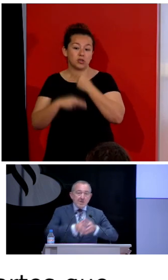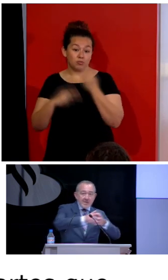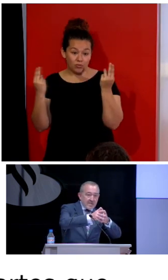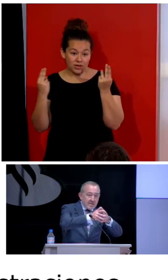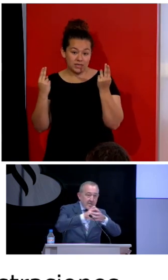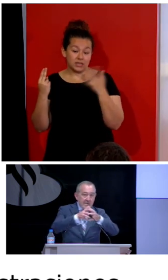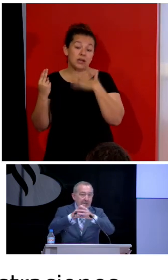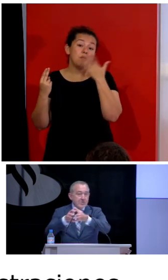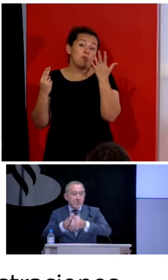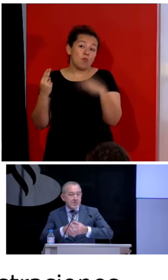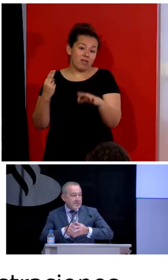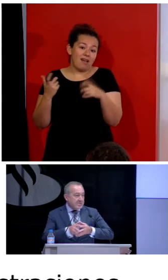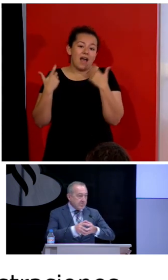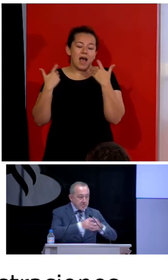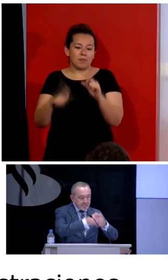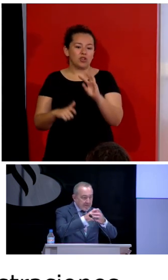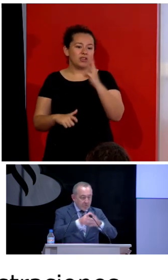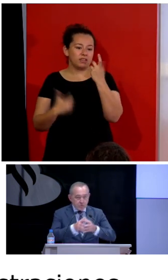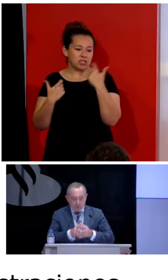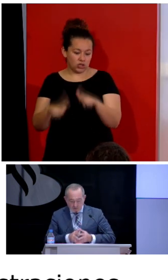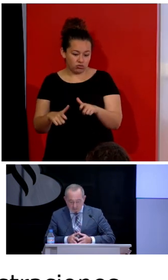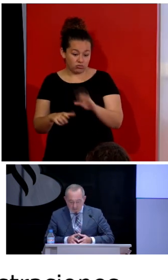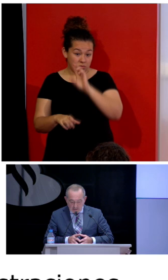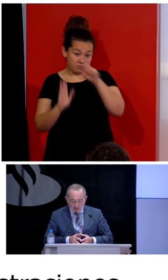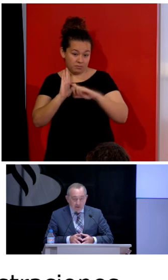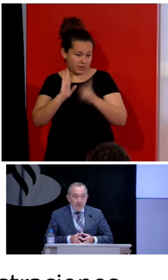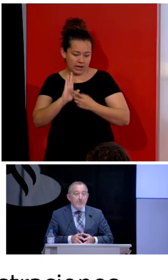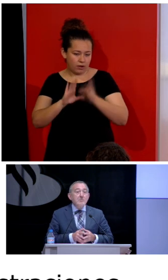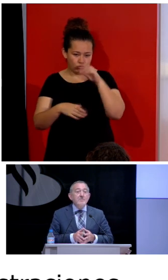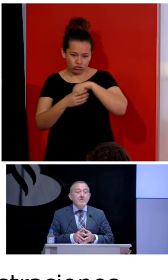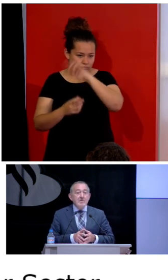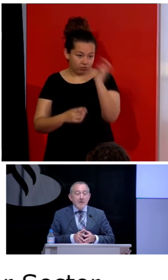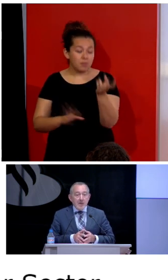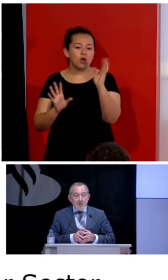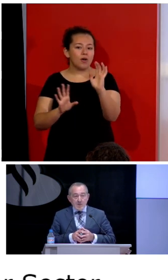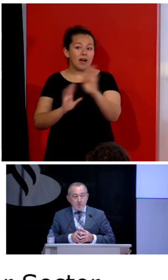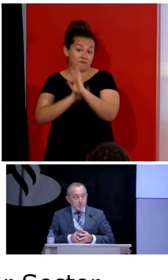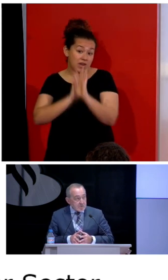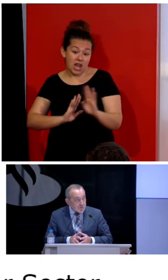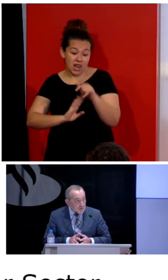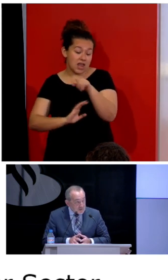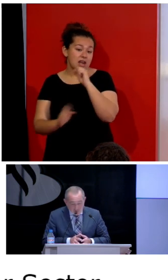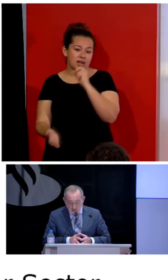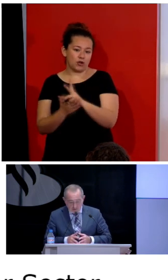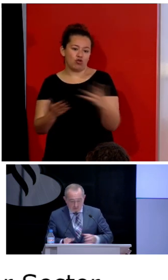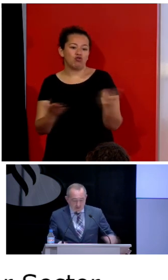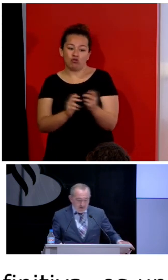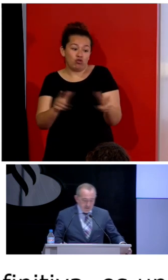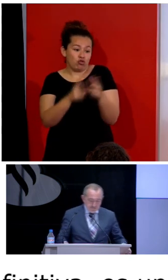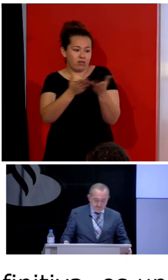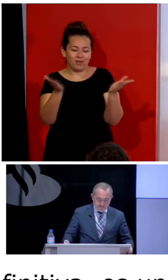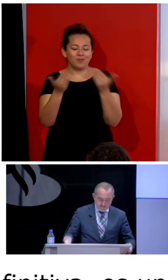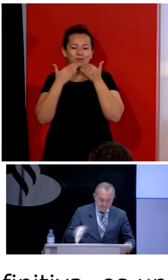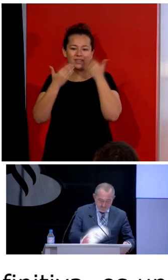y quizá del ámbito del tercer sector, plena inclusión, etcétera, etcétera, pero en definitiva es un reto de toda la sociedad. Muchas